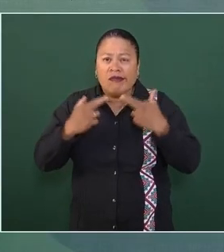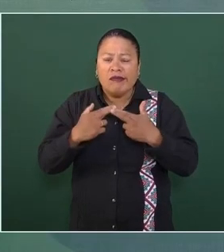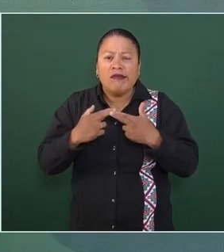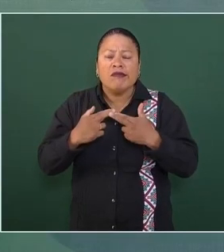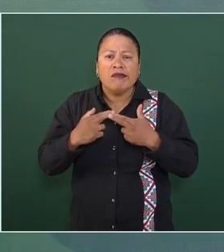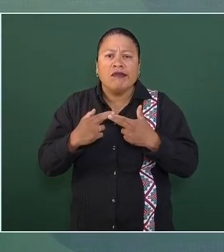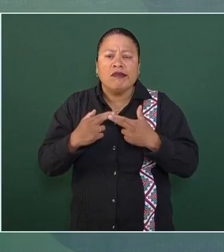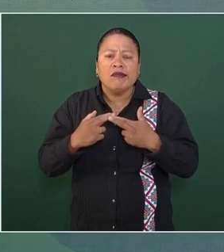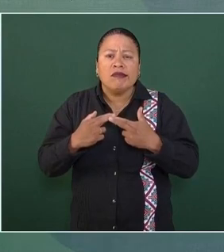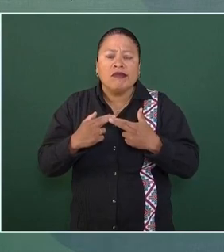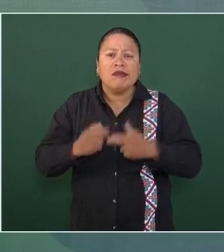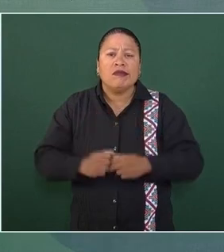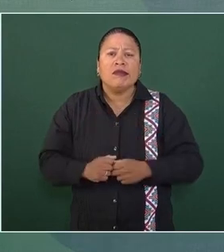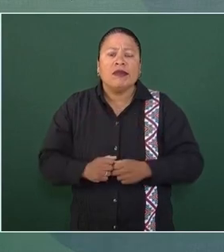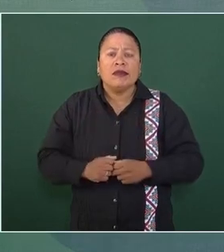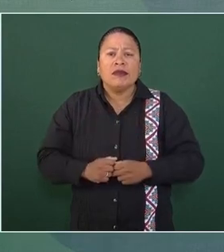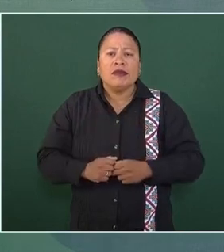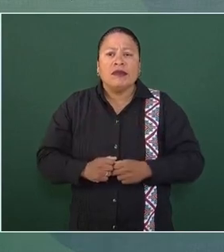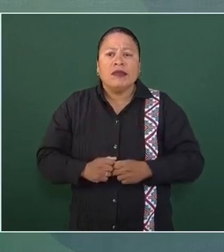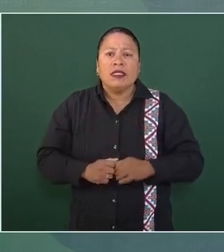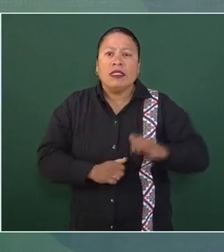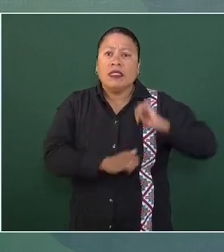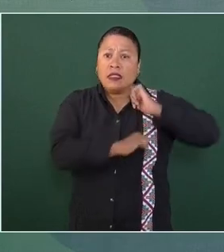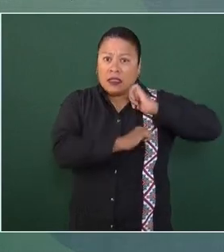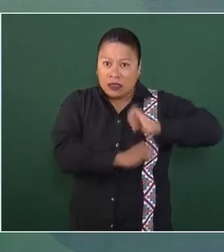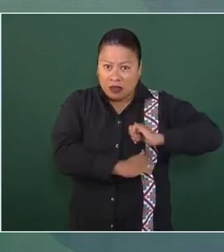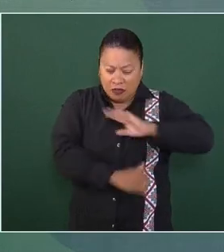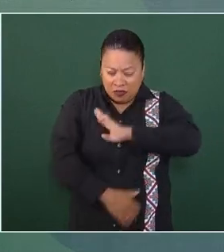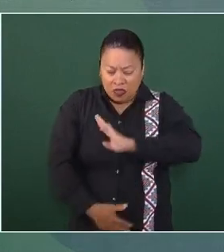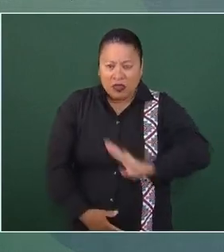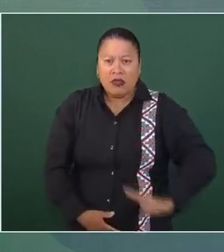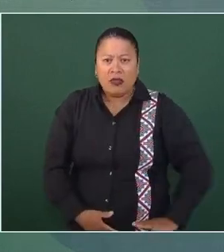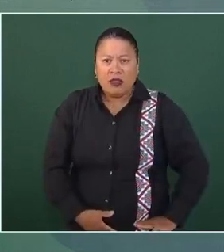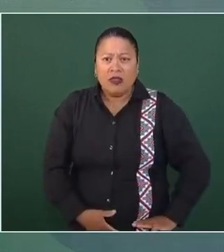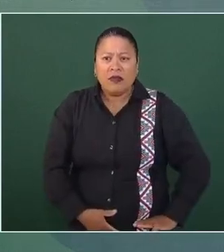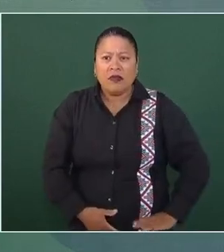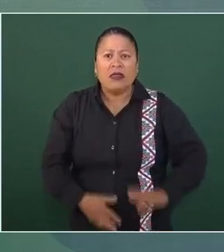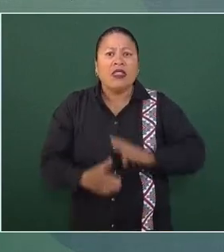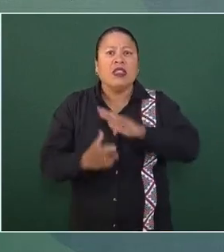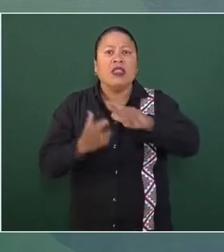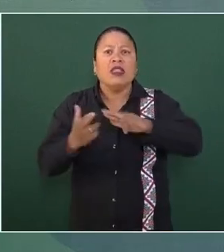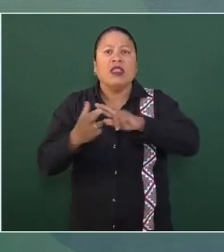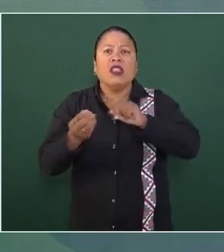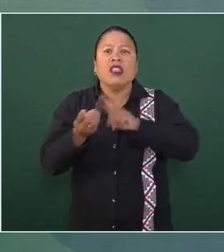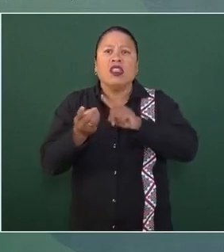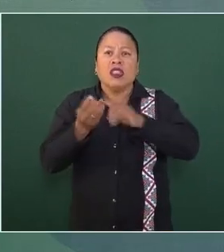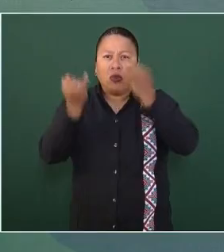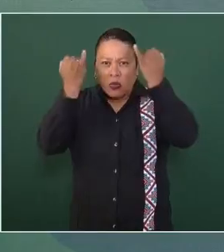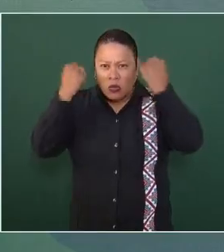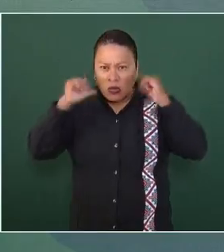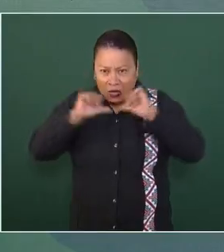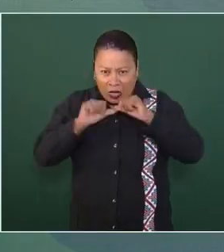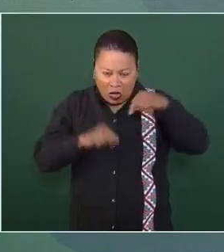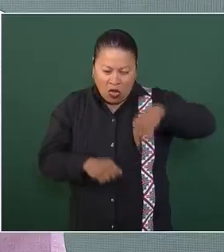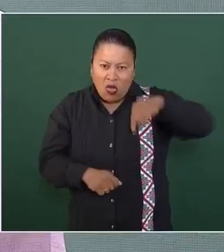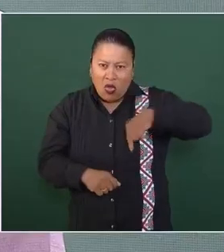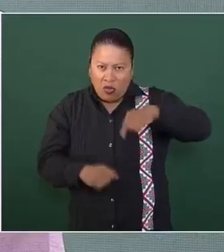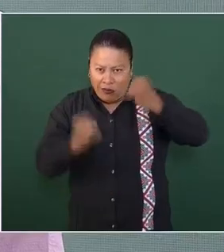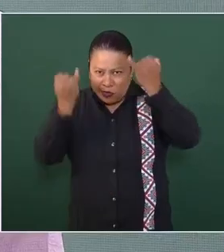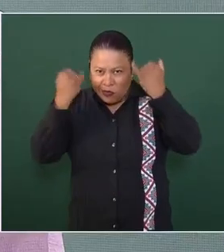con autoridades municipales de la región de Juquila voy a Juquila